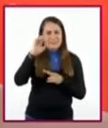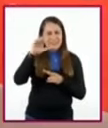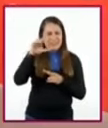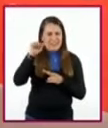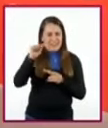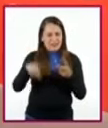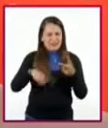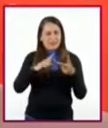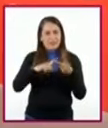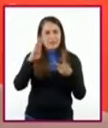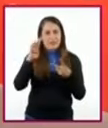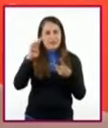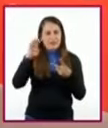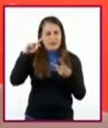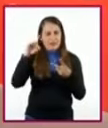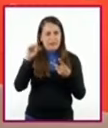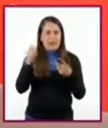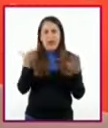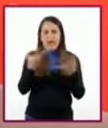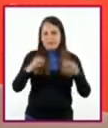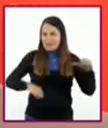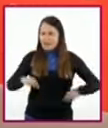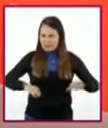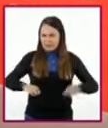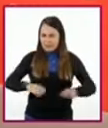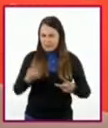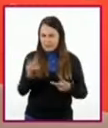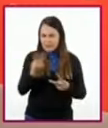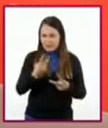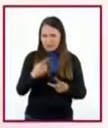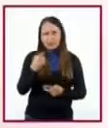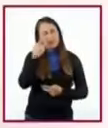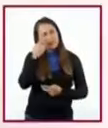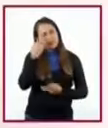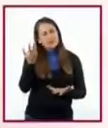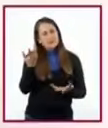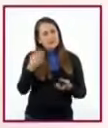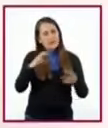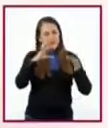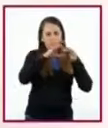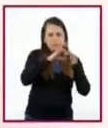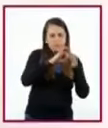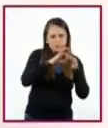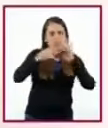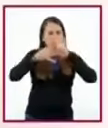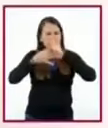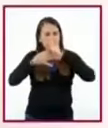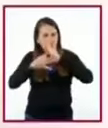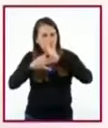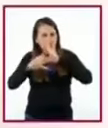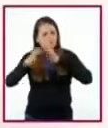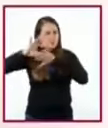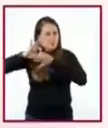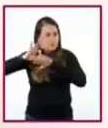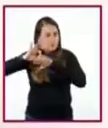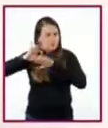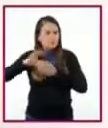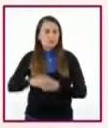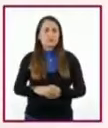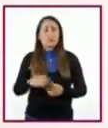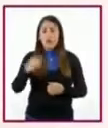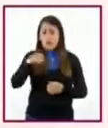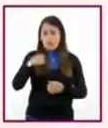nuestros estudiantes la sesión anterior. Y observa, cada eslabón que